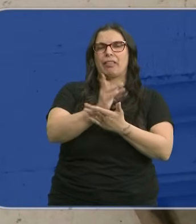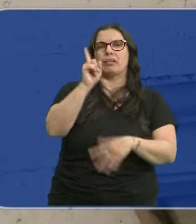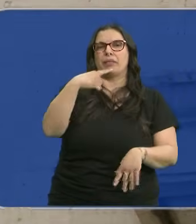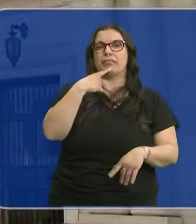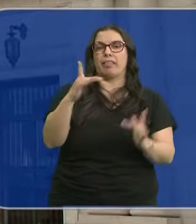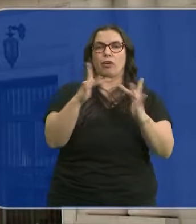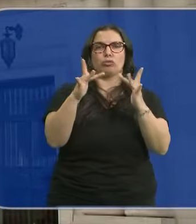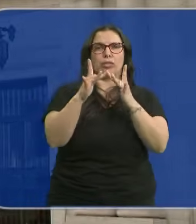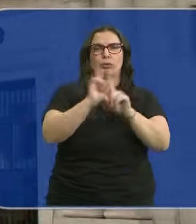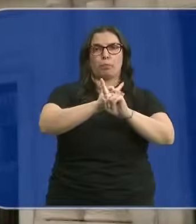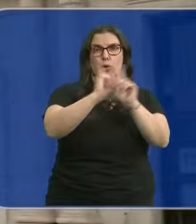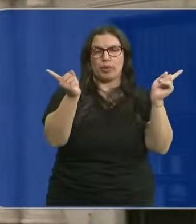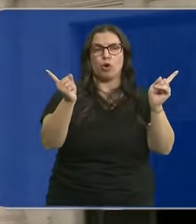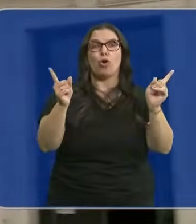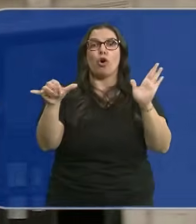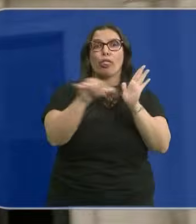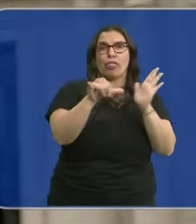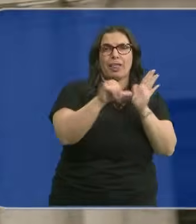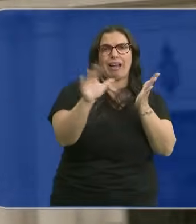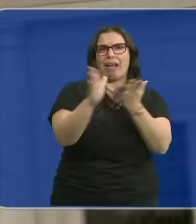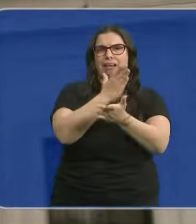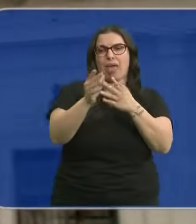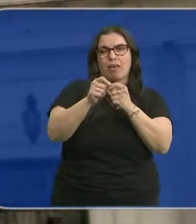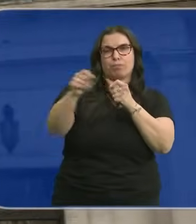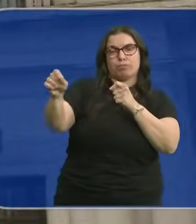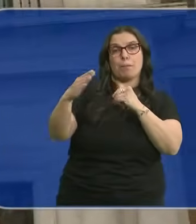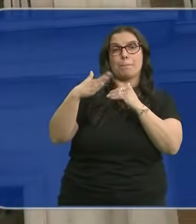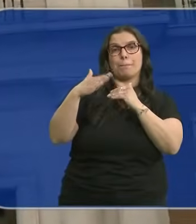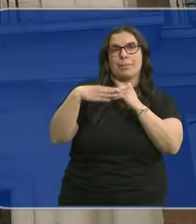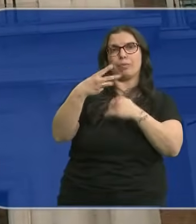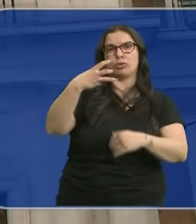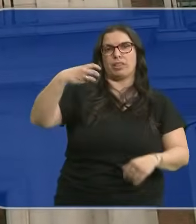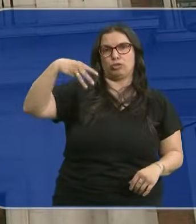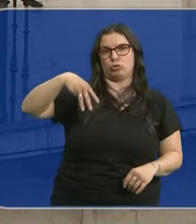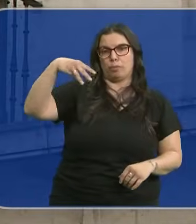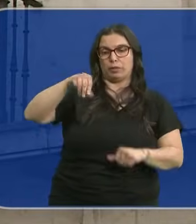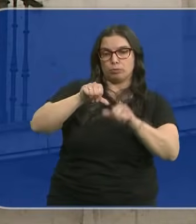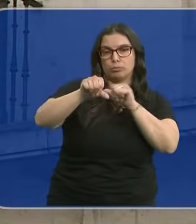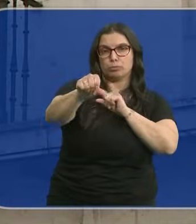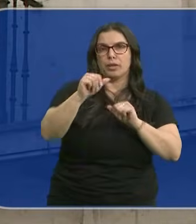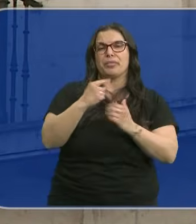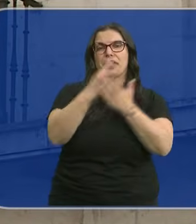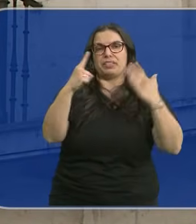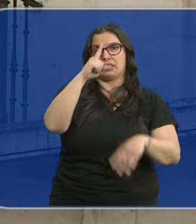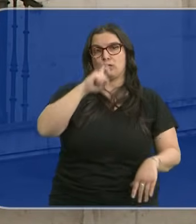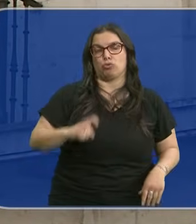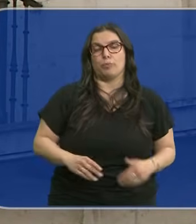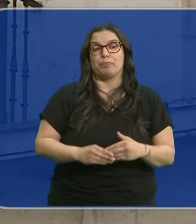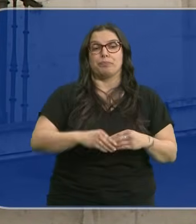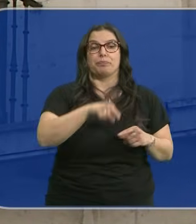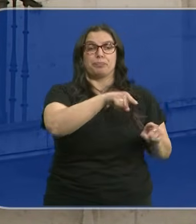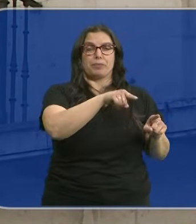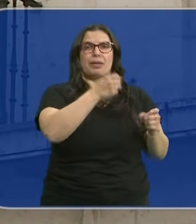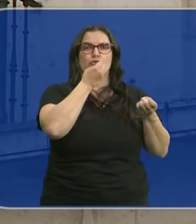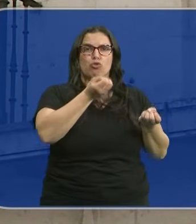la prohibición de comunicarse y de aproximarse a la víctima a una distancia inferior a 300 metros en los próximos 16 años. La menor